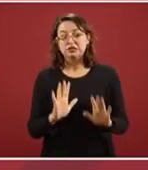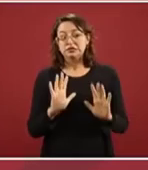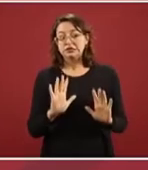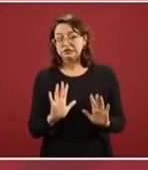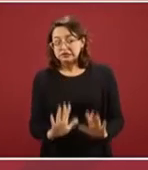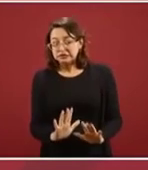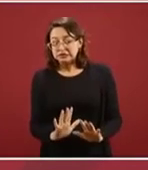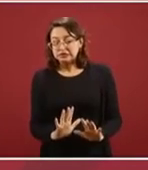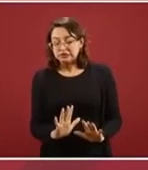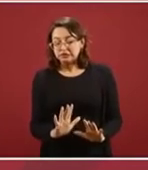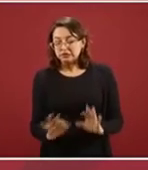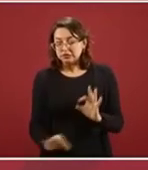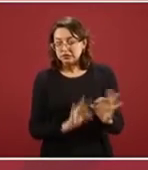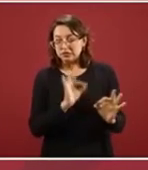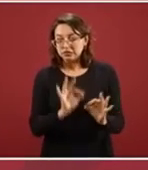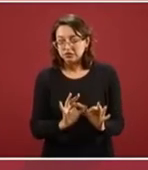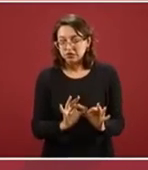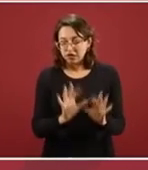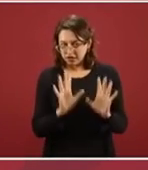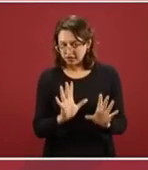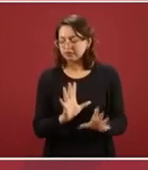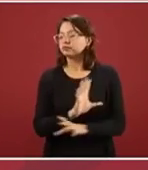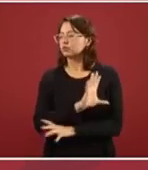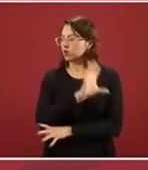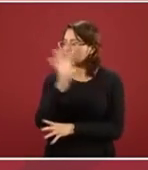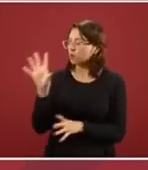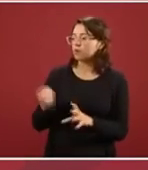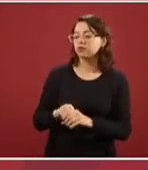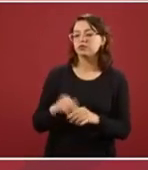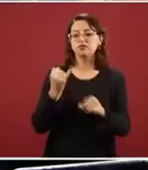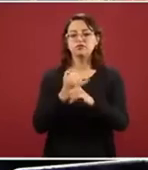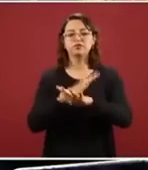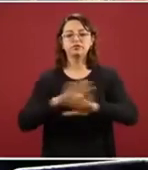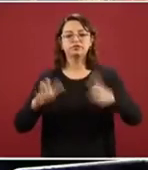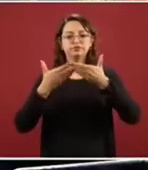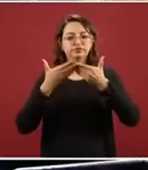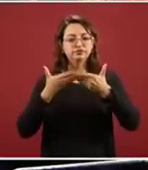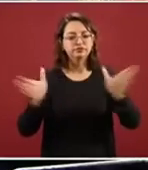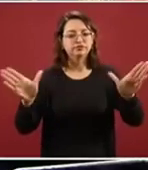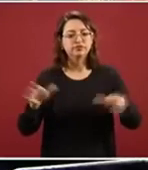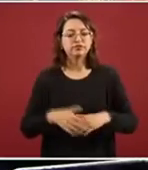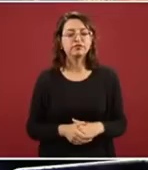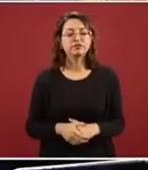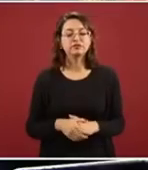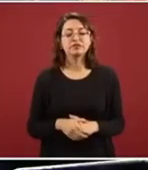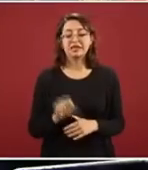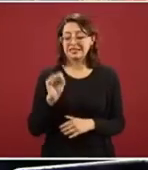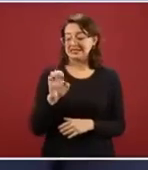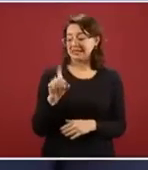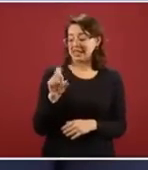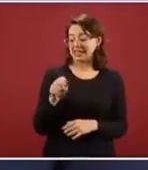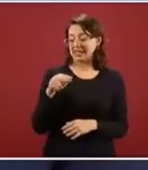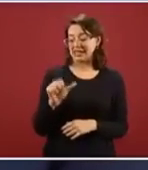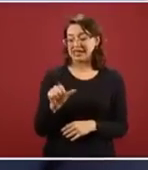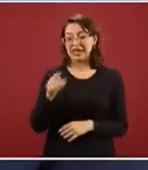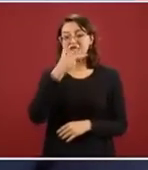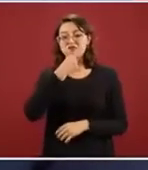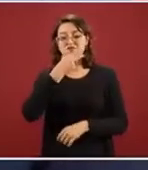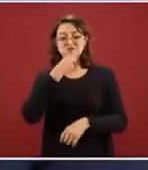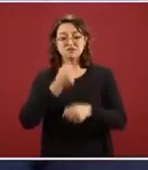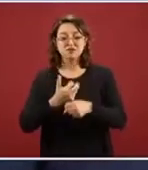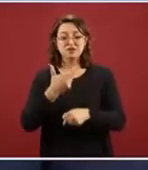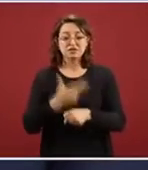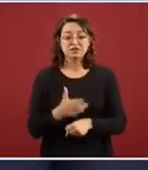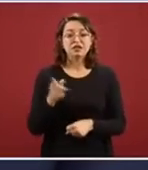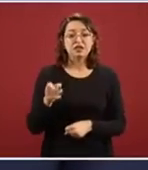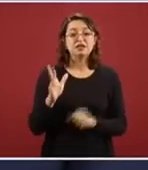toda la información se va a transparentar. La misma Secretaría de la Defensa, el mismo secretario de la Defensa